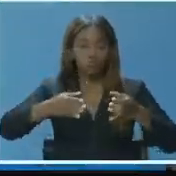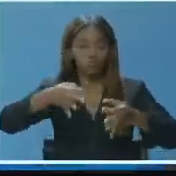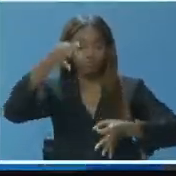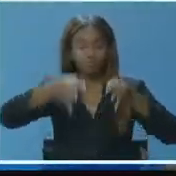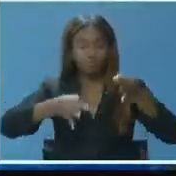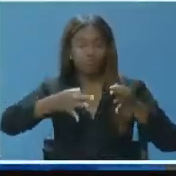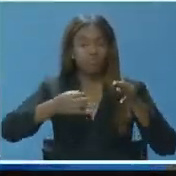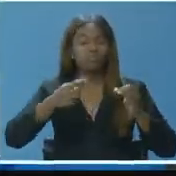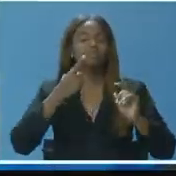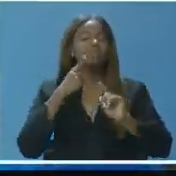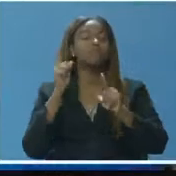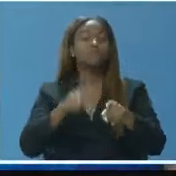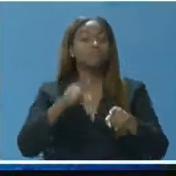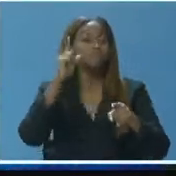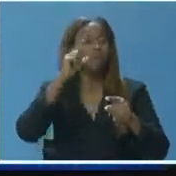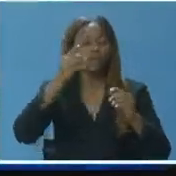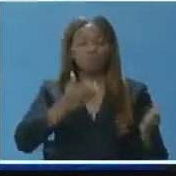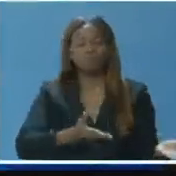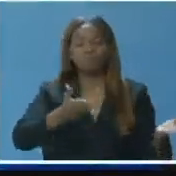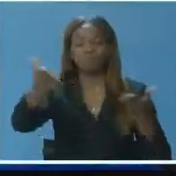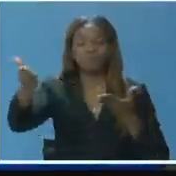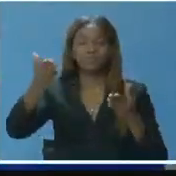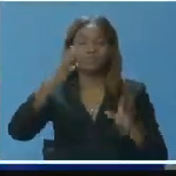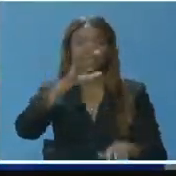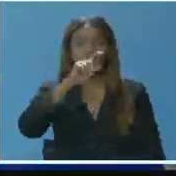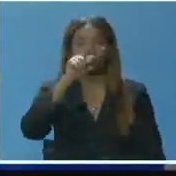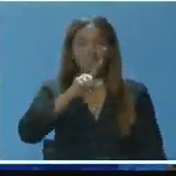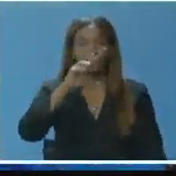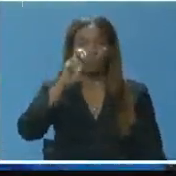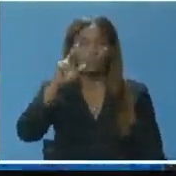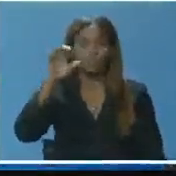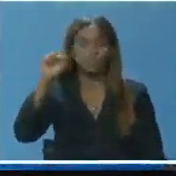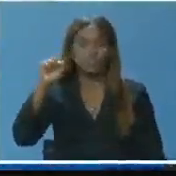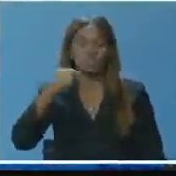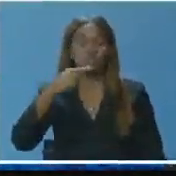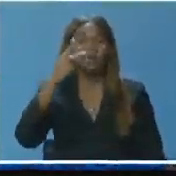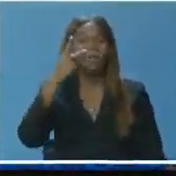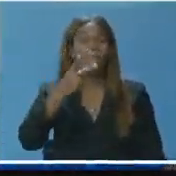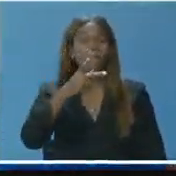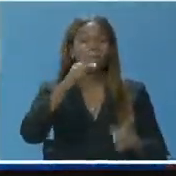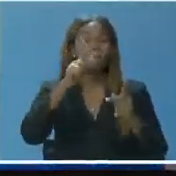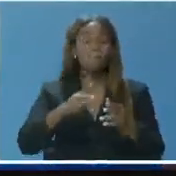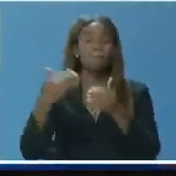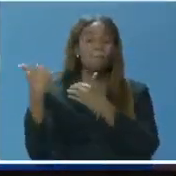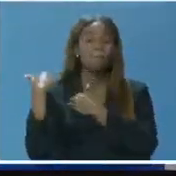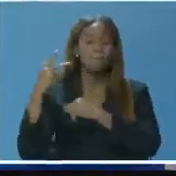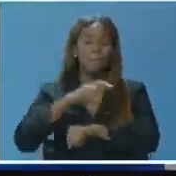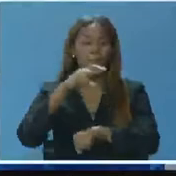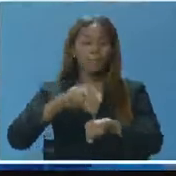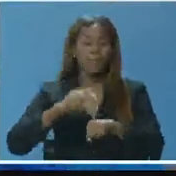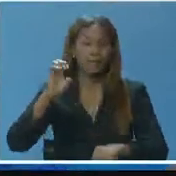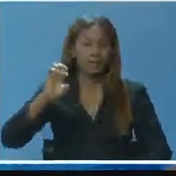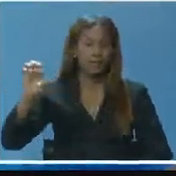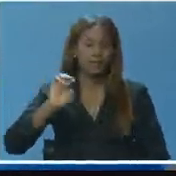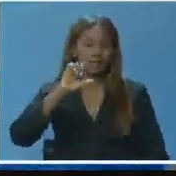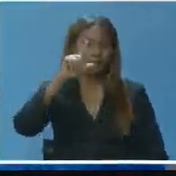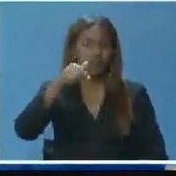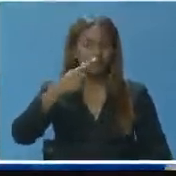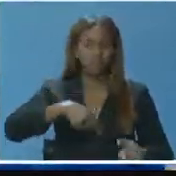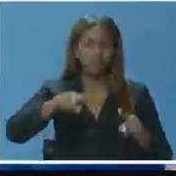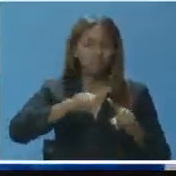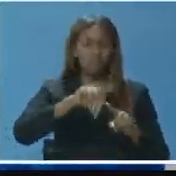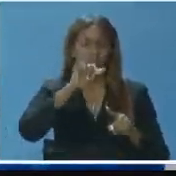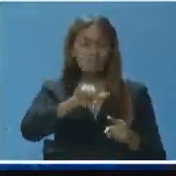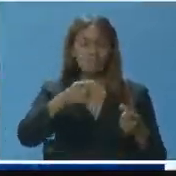Justicia dispuso la extradición de la Cruz Morales, considerado como el cacique de la región este, luego de este